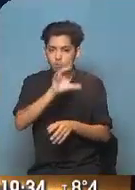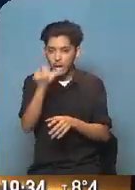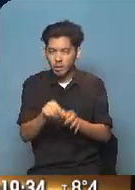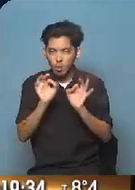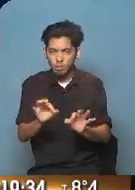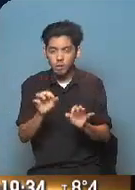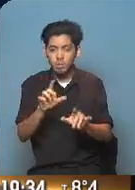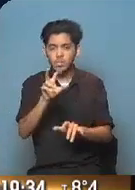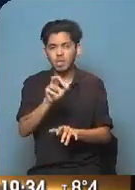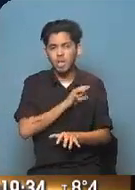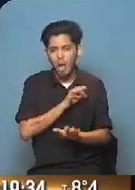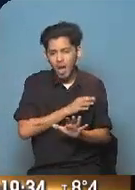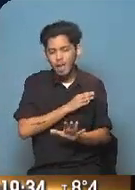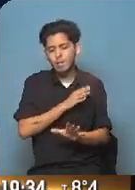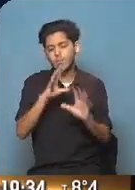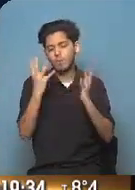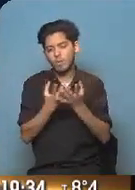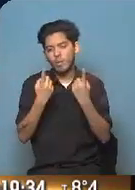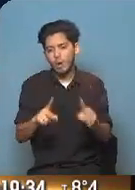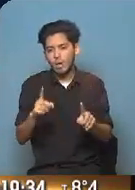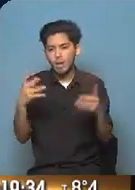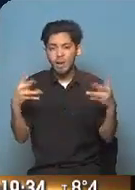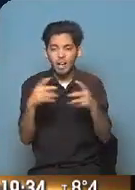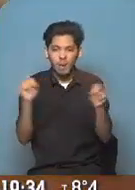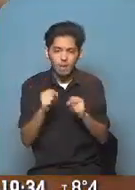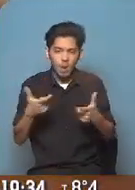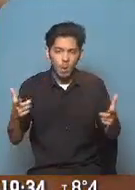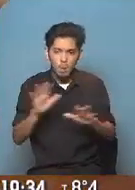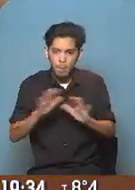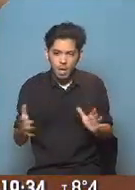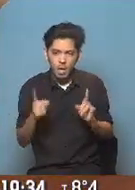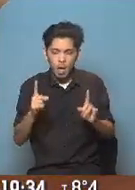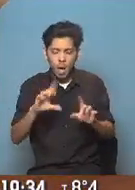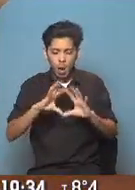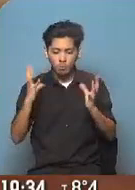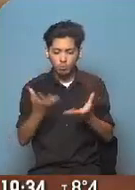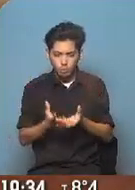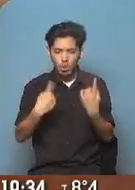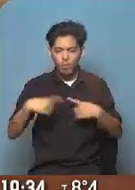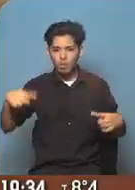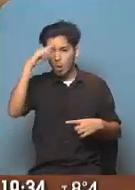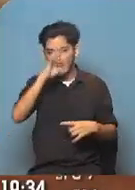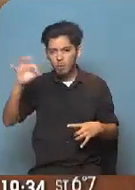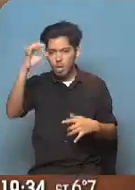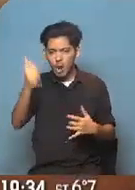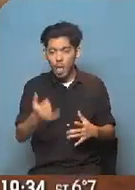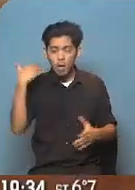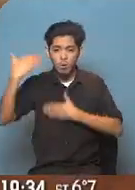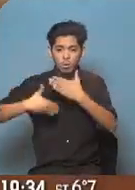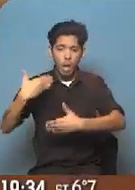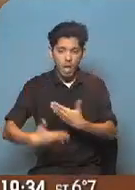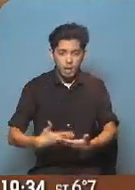30 años estamos frente a un mundo distinto ya no es más la guerra fría estamos frente un mundo multipolar que tiene una generación de